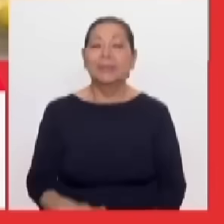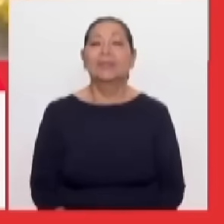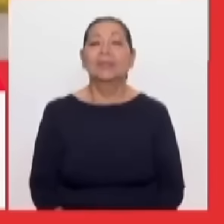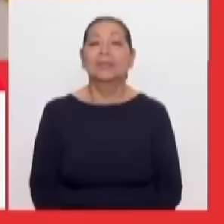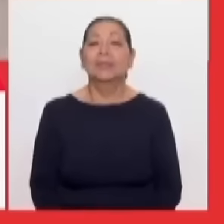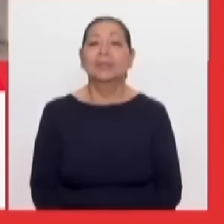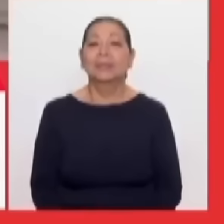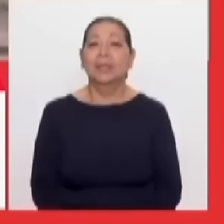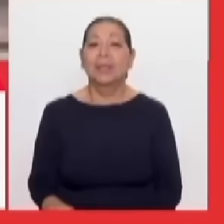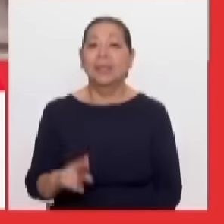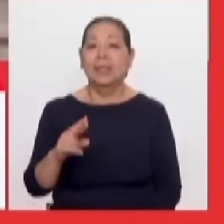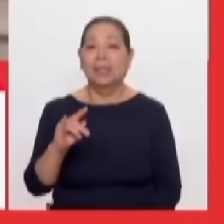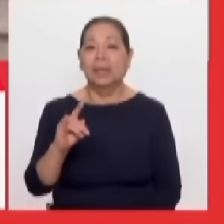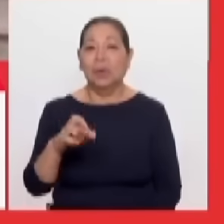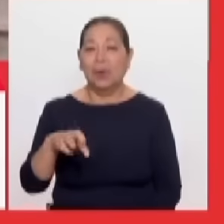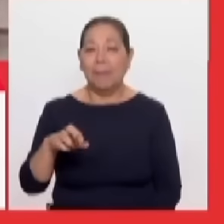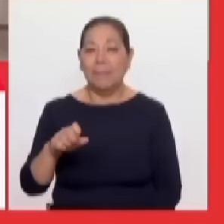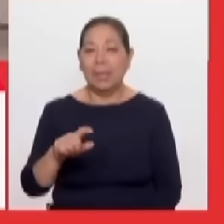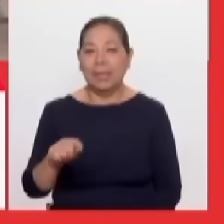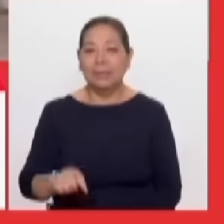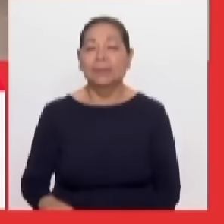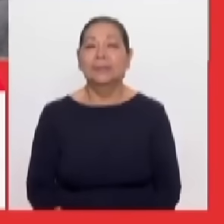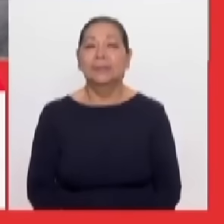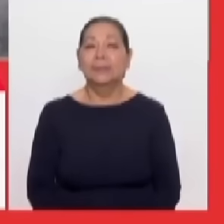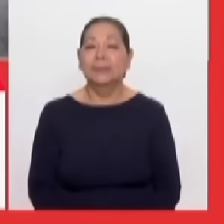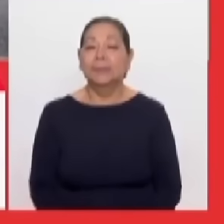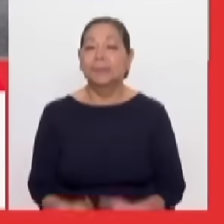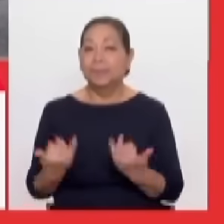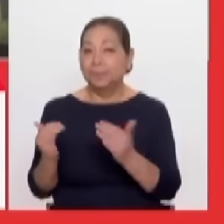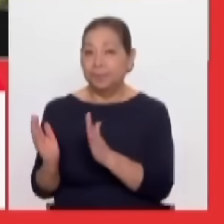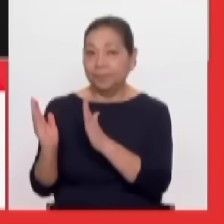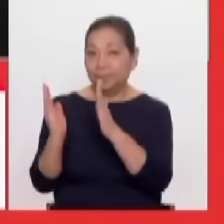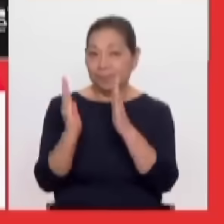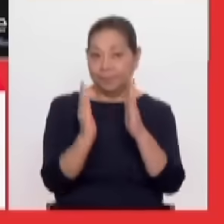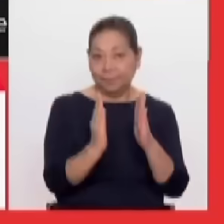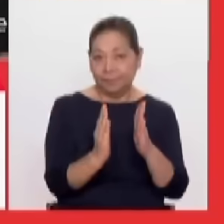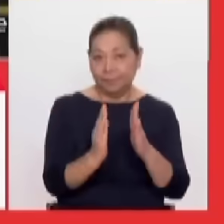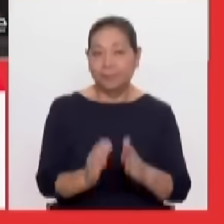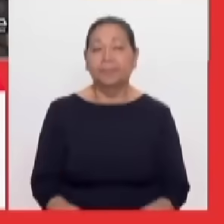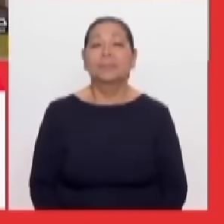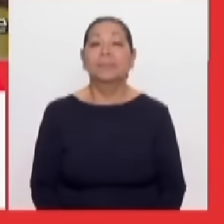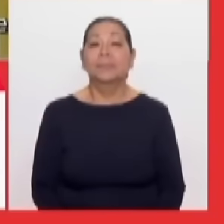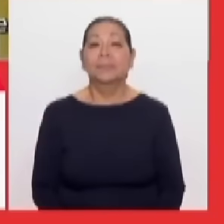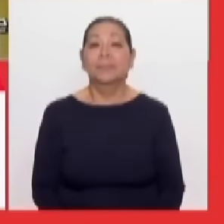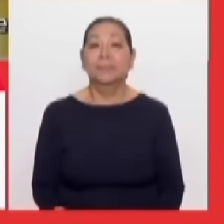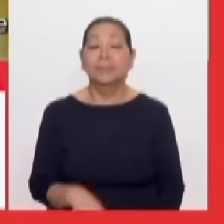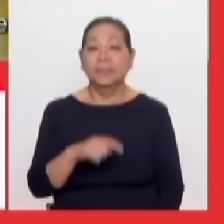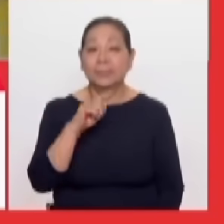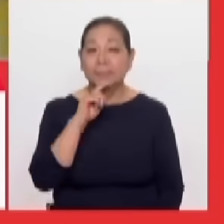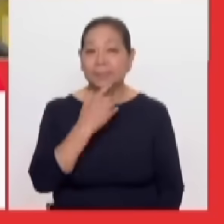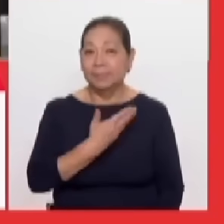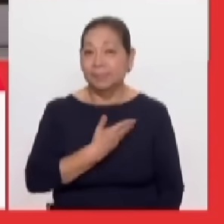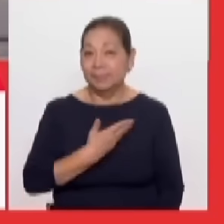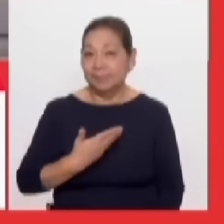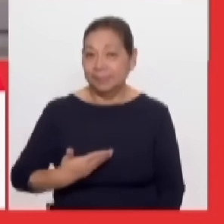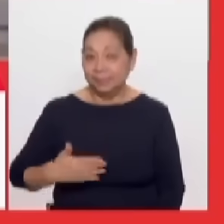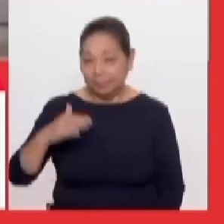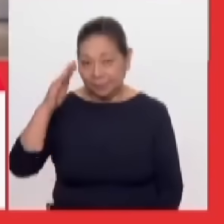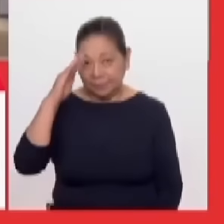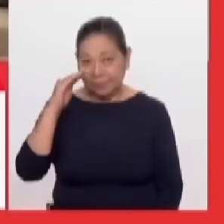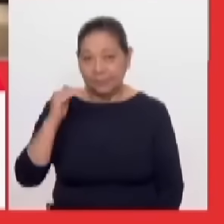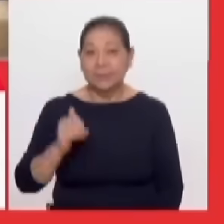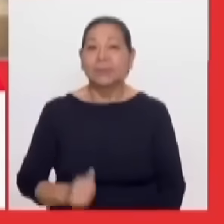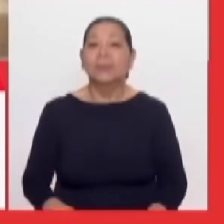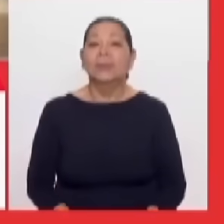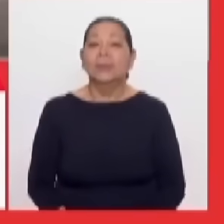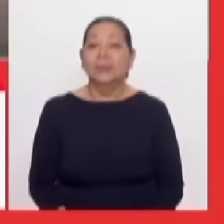Comunicaciones, Raúl Pérez Reyes. A continuación, y ahora brindará su discurso